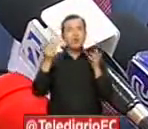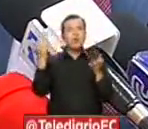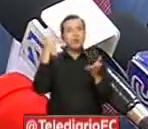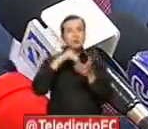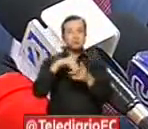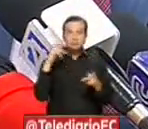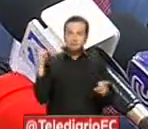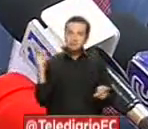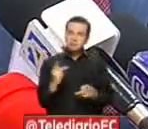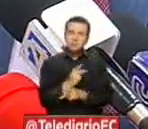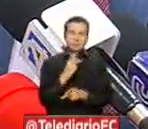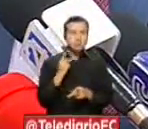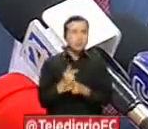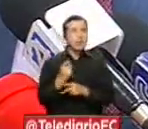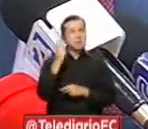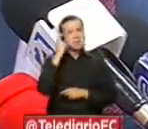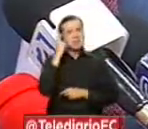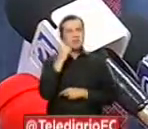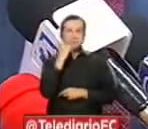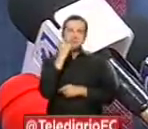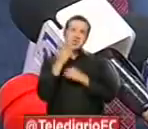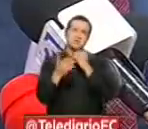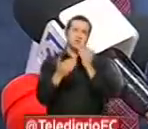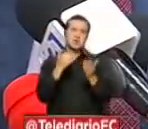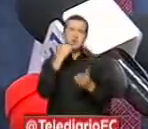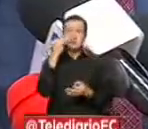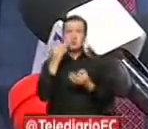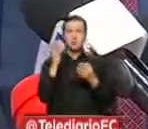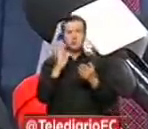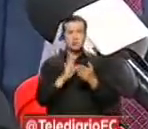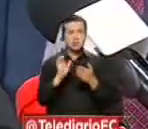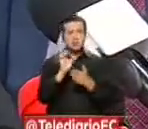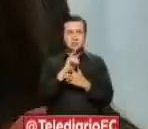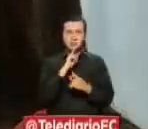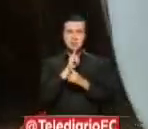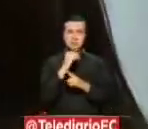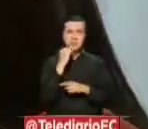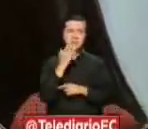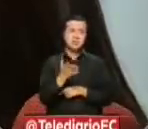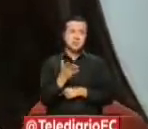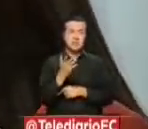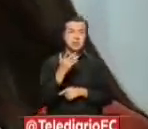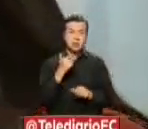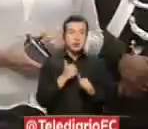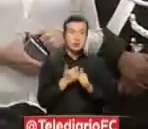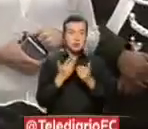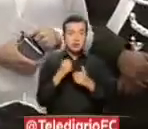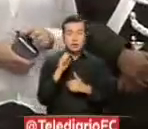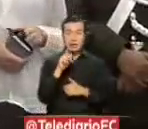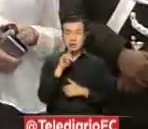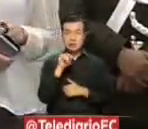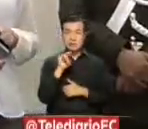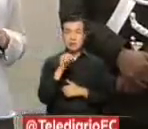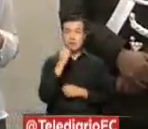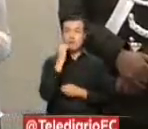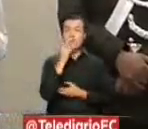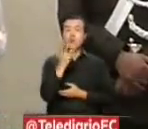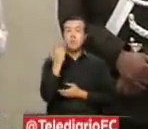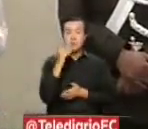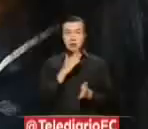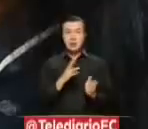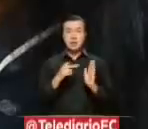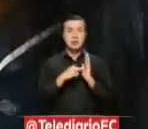vuelve a instaurarse, como si todavía podrían pasearse por la justicia ecuatoriana haciendo y deshaciendo haciendo. Aunque la víspera, Espín aseguró ante los medios que había cumplido